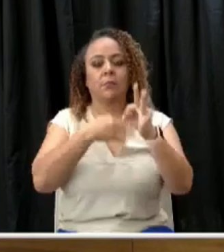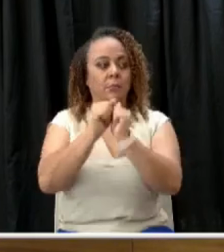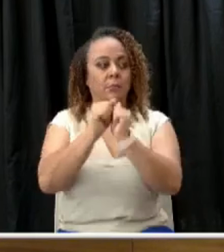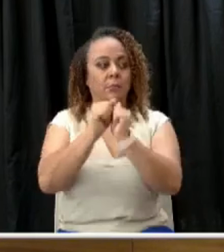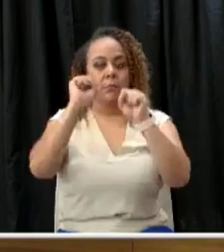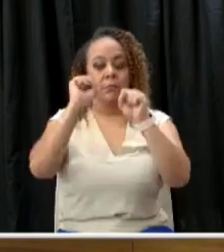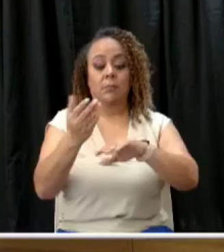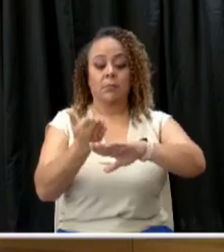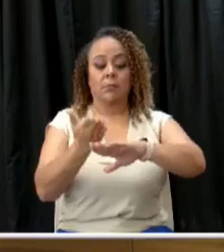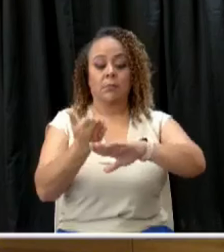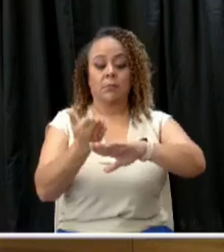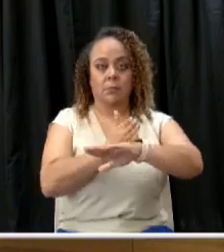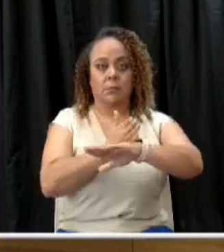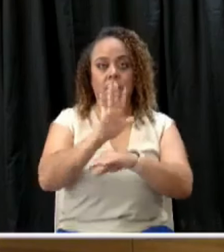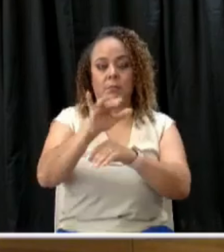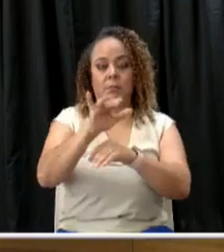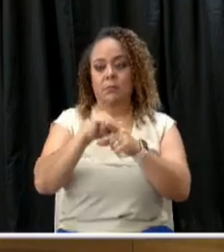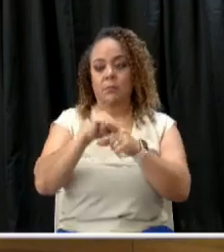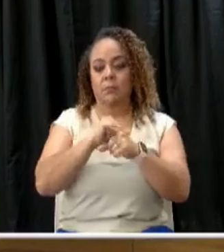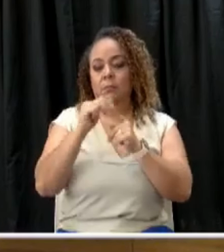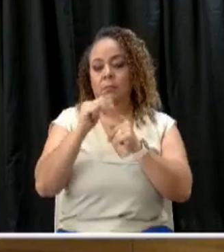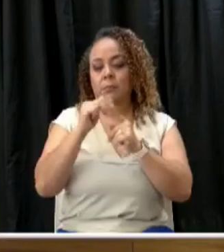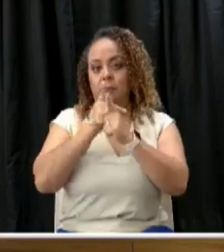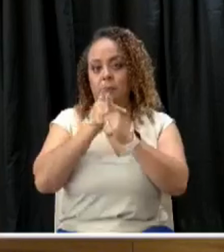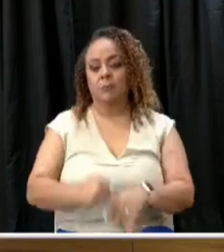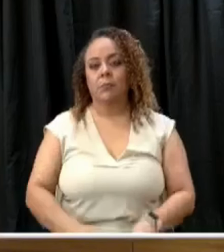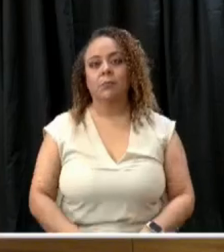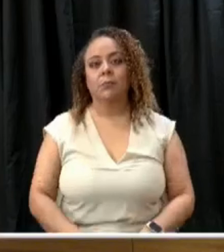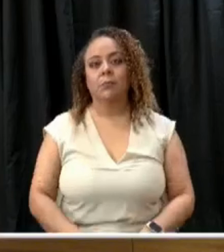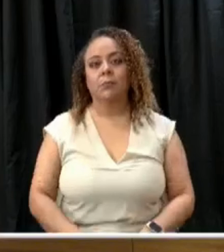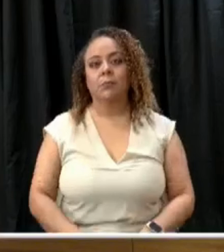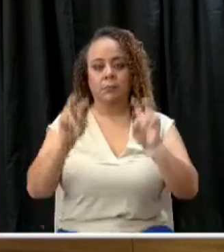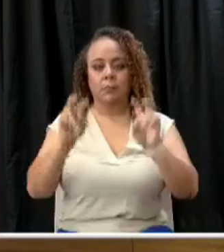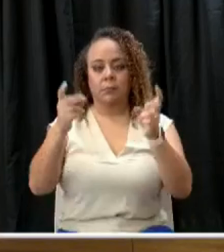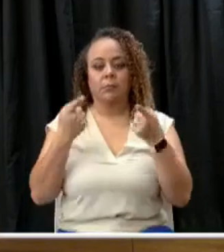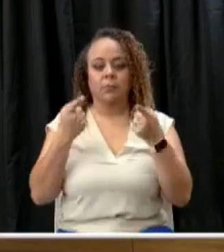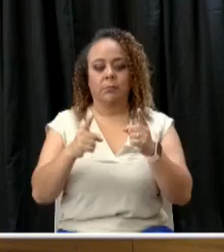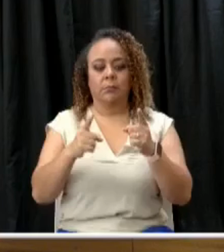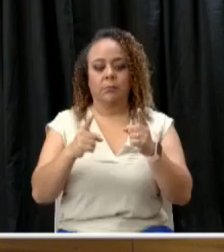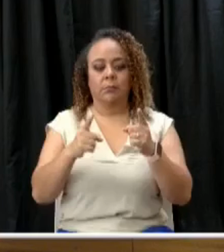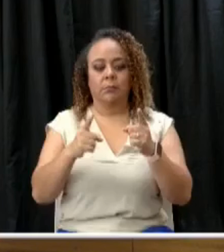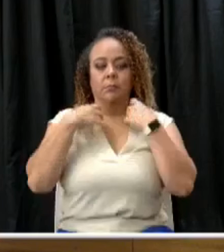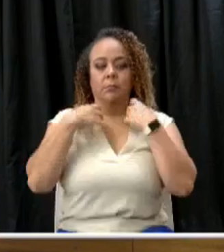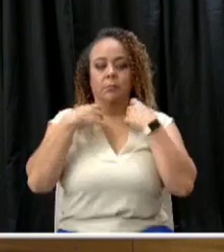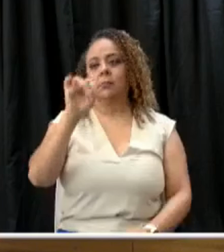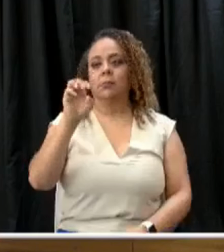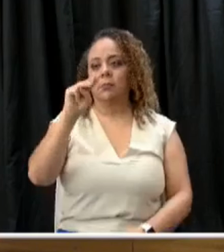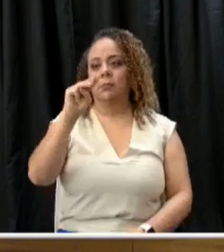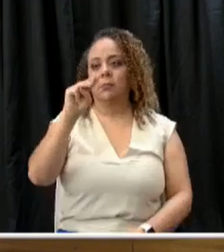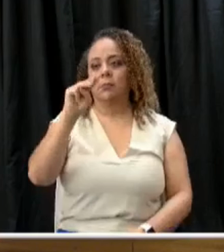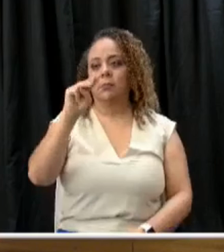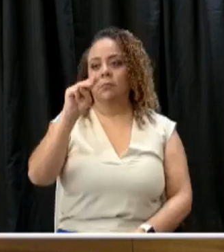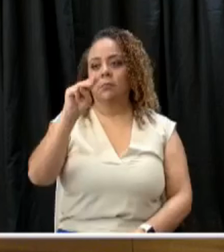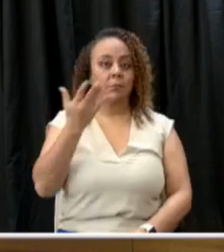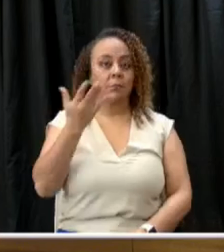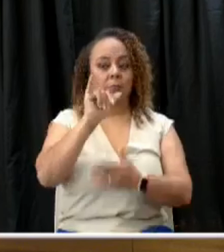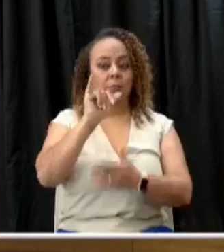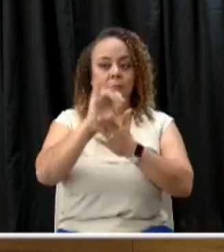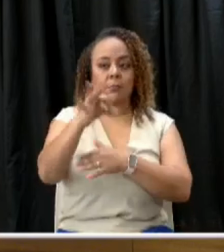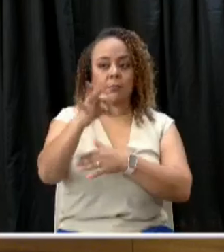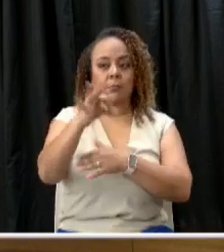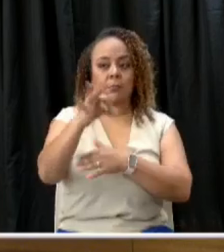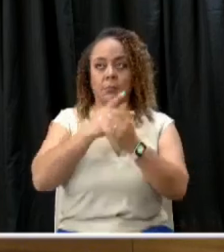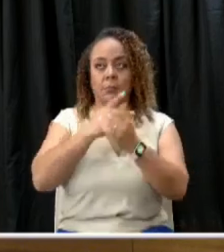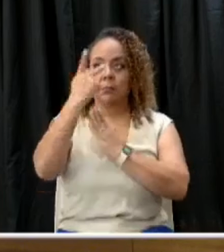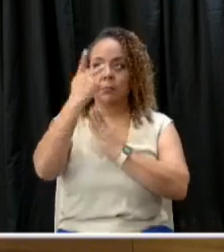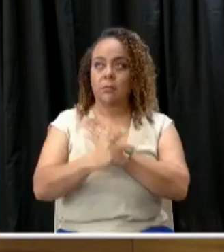pueda mejorar sus prácticas de prevención en el tema de los efectos del estrés térmico por calor y de esa forma realizar un